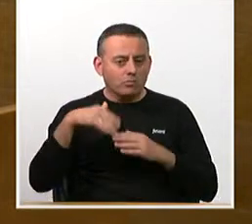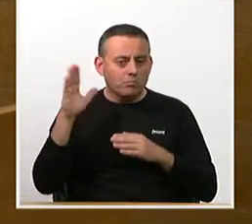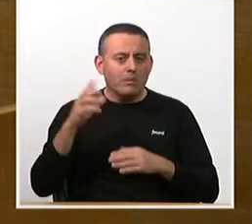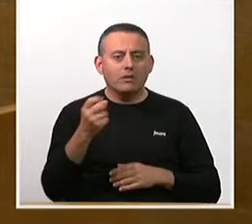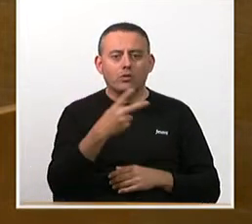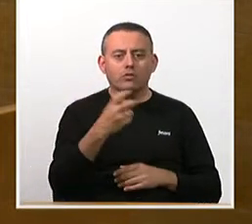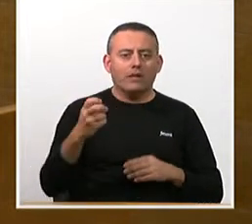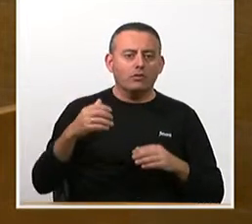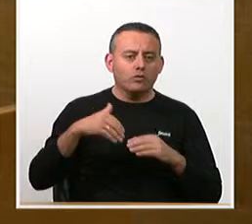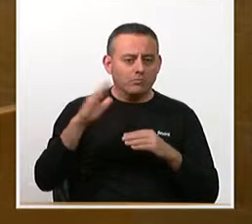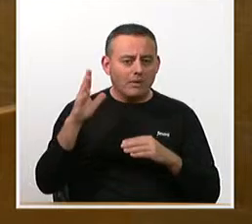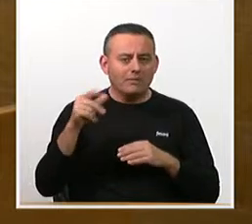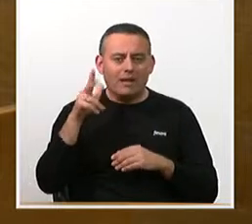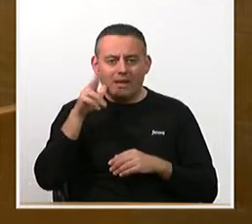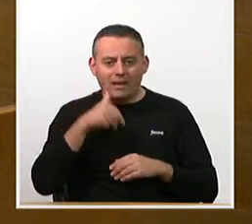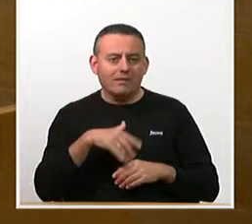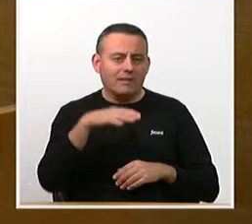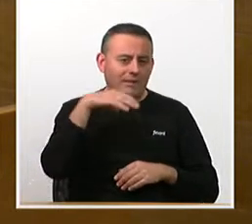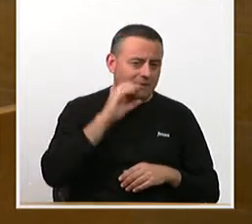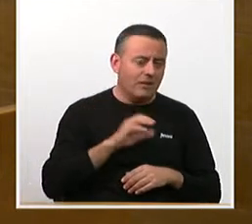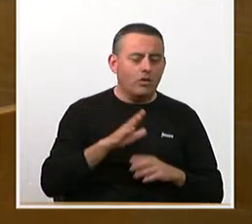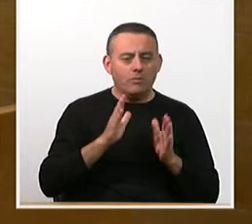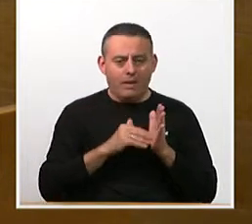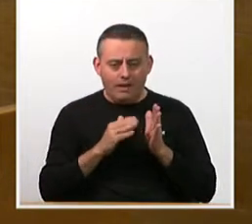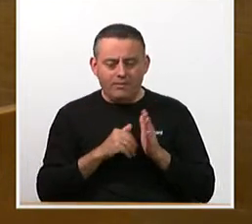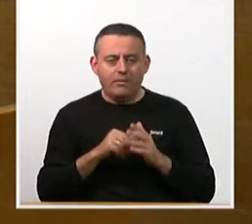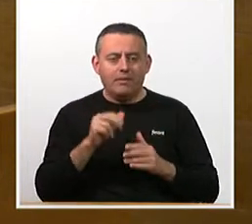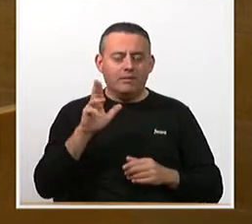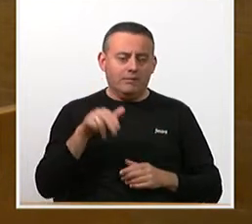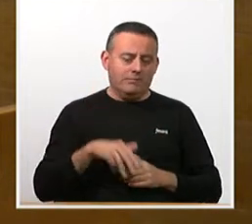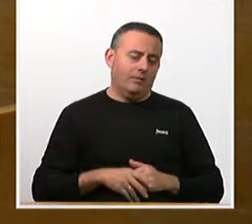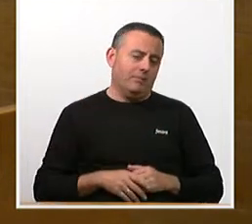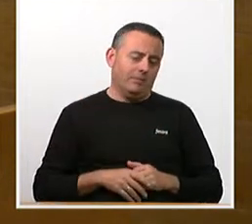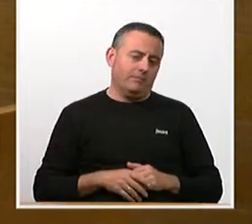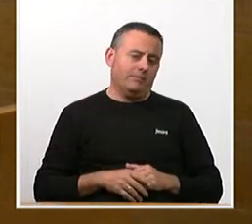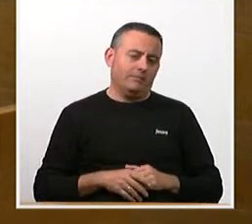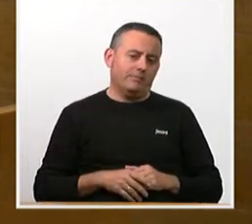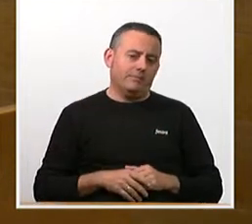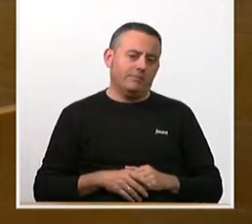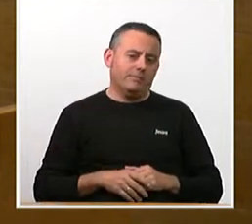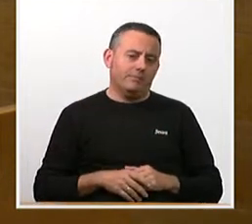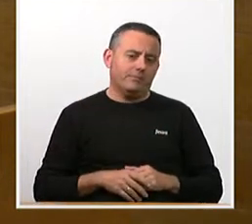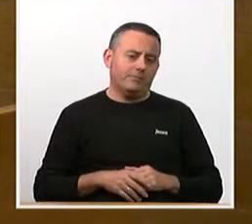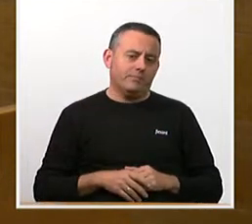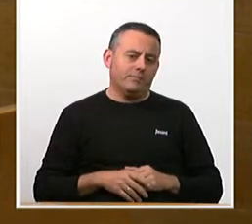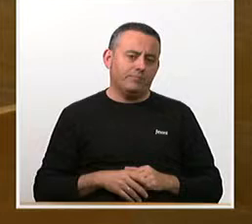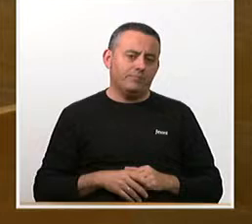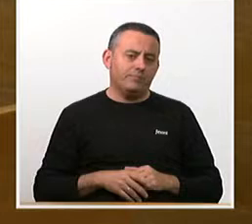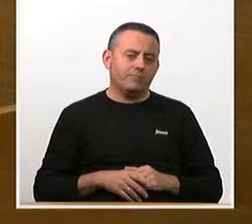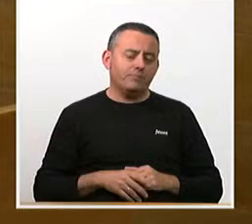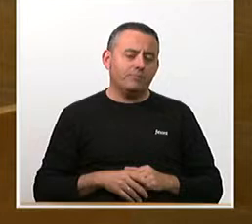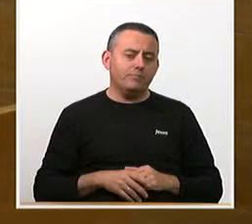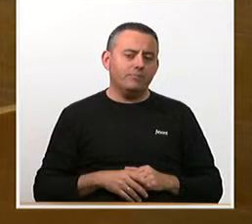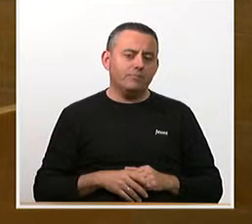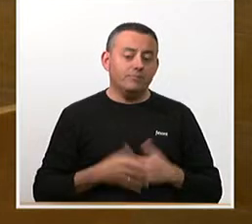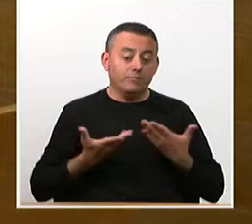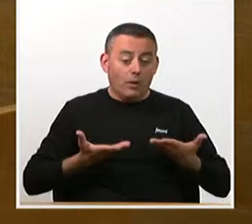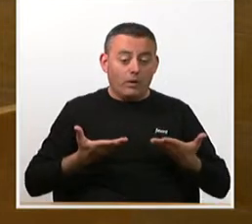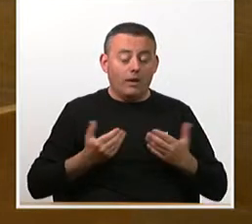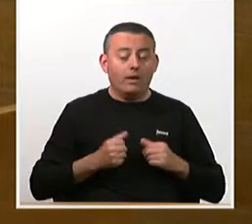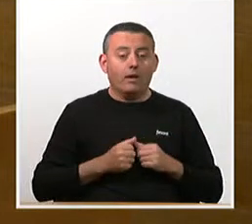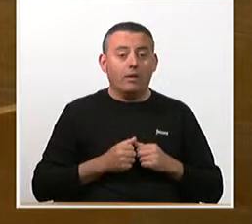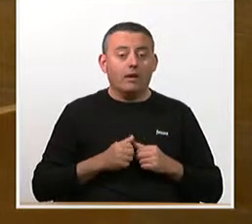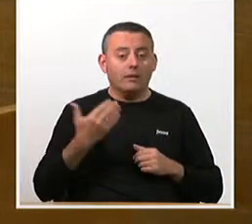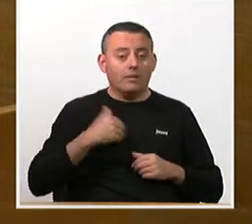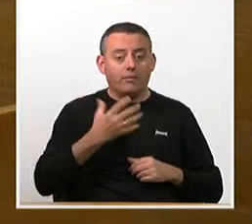382 en Valencia y 534 de alicante estamos además estamos ya con más de medio centenar